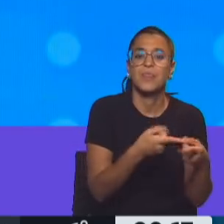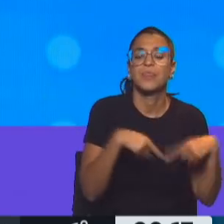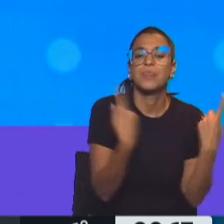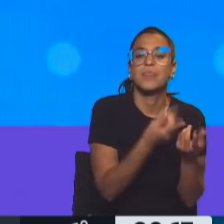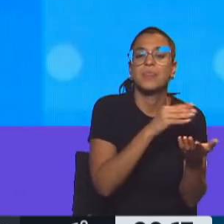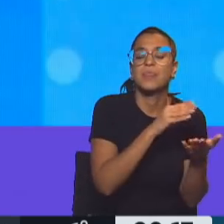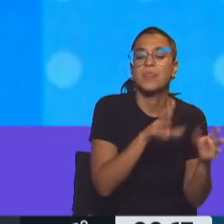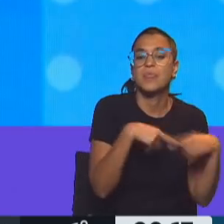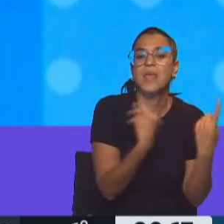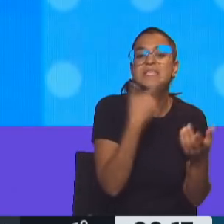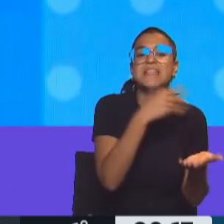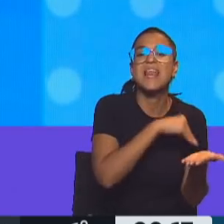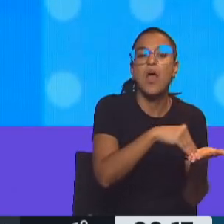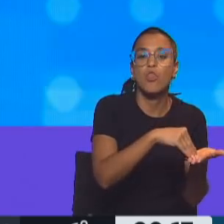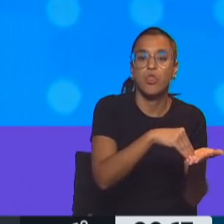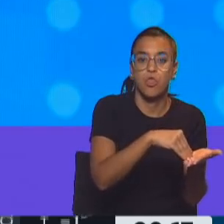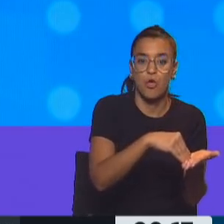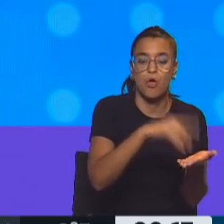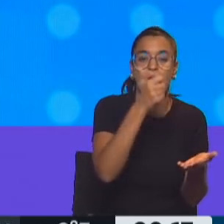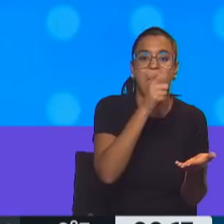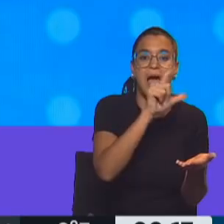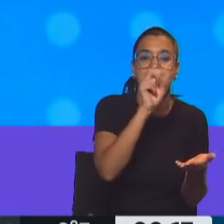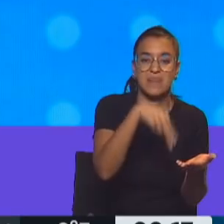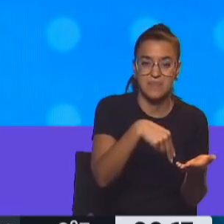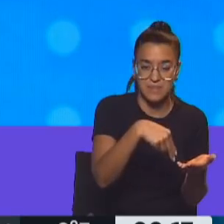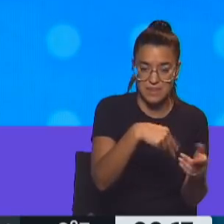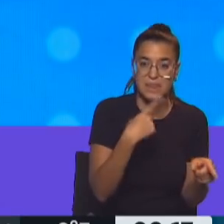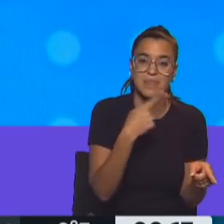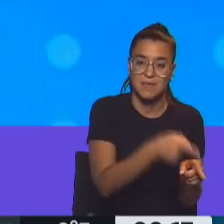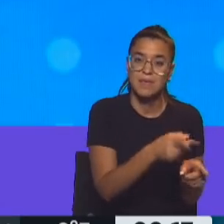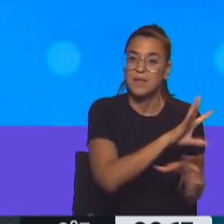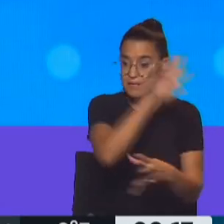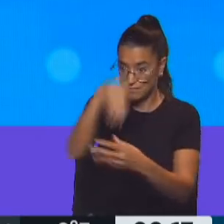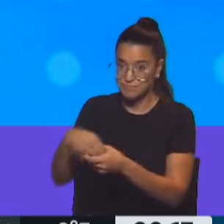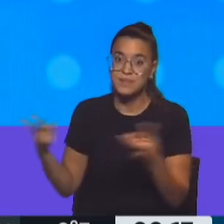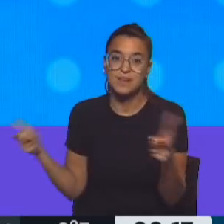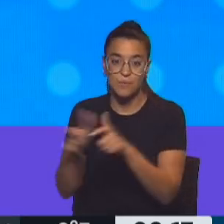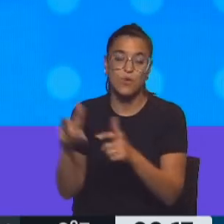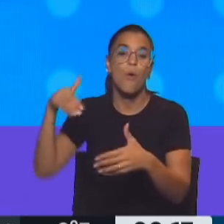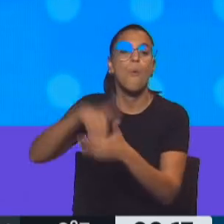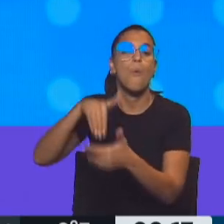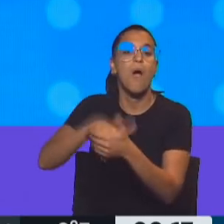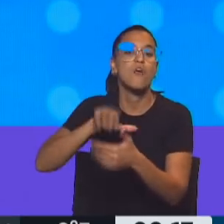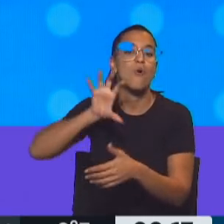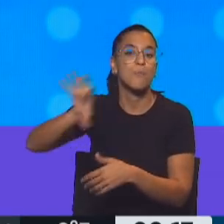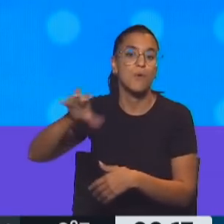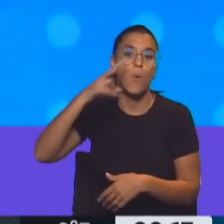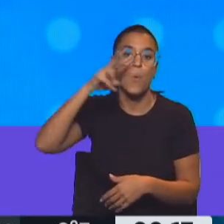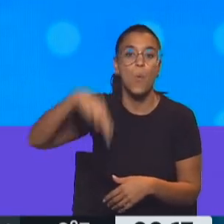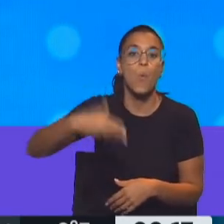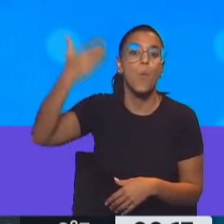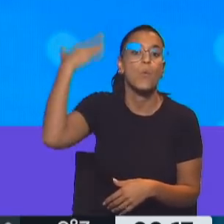senador de la provincia de buenos aires juan pablo allan que estuvo en esta reunión en el banco de la provincia de buenos aires en junio de